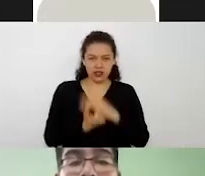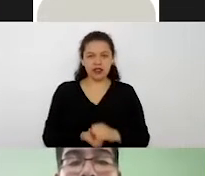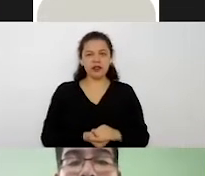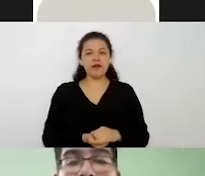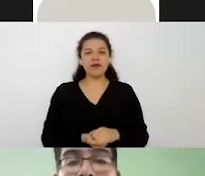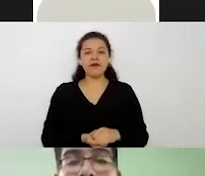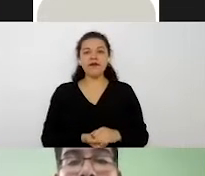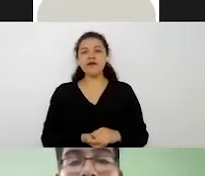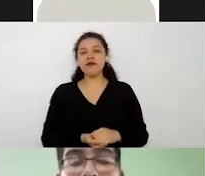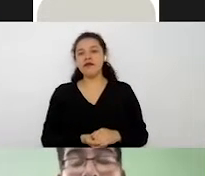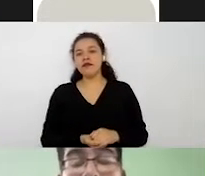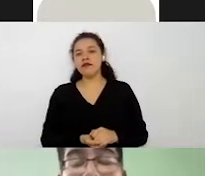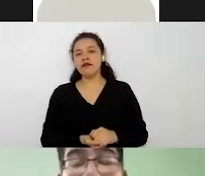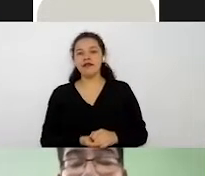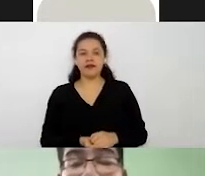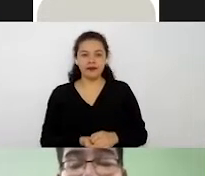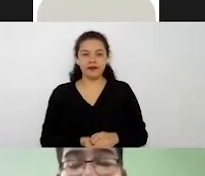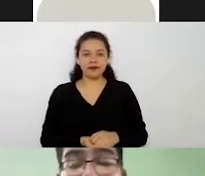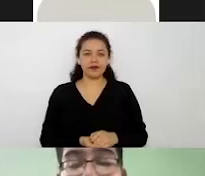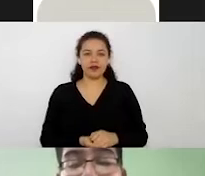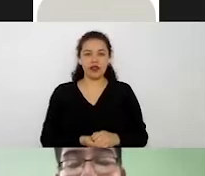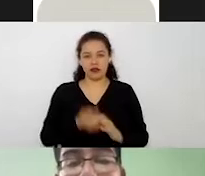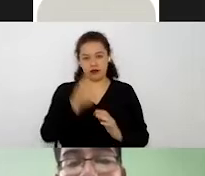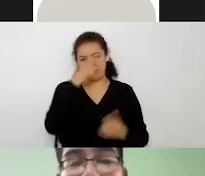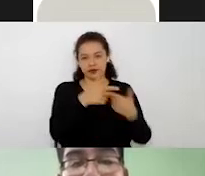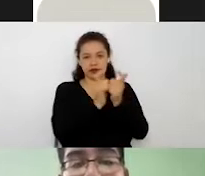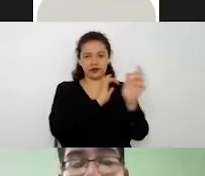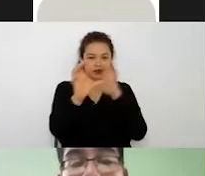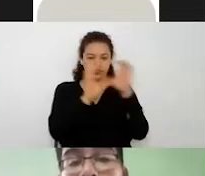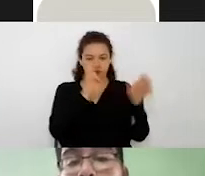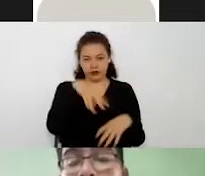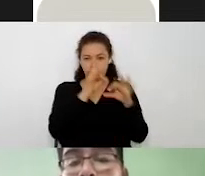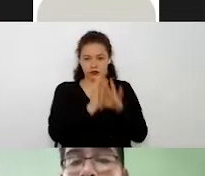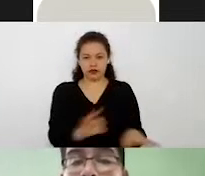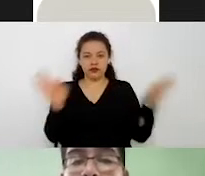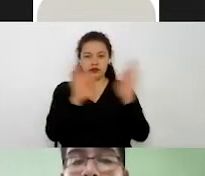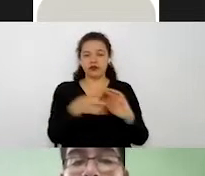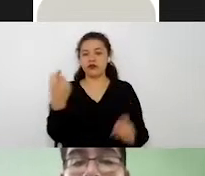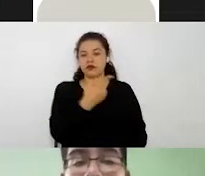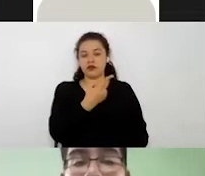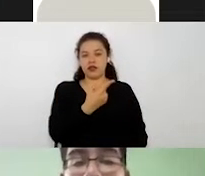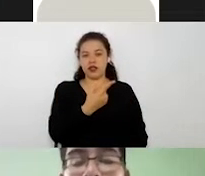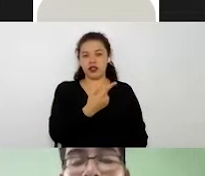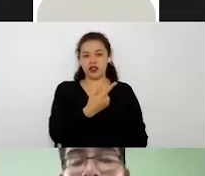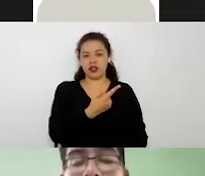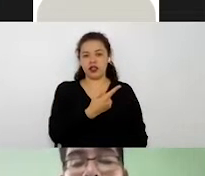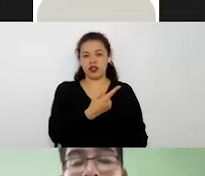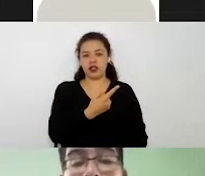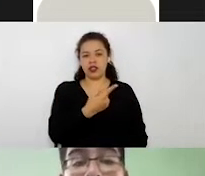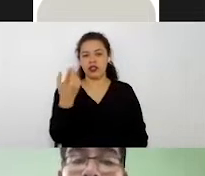que para la brigada de comunicación es muy importante que el 100% de la población de un